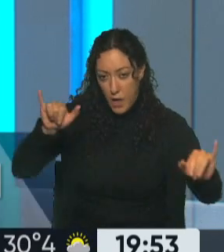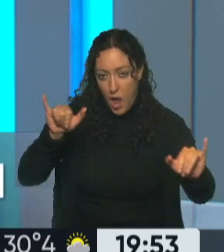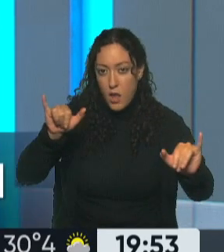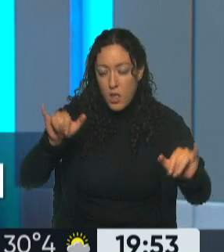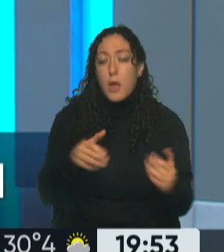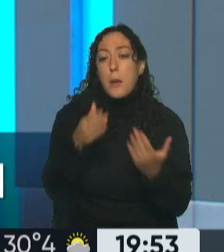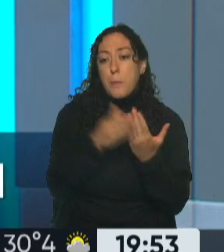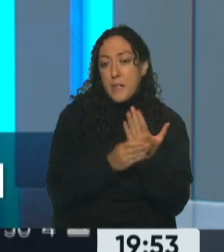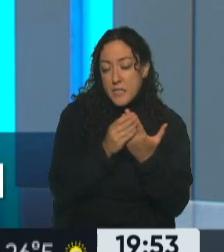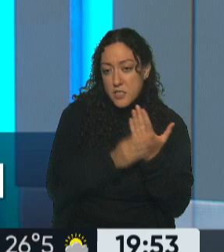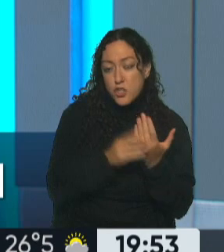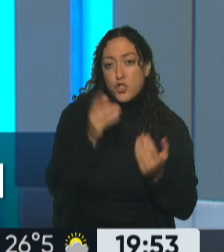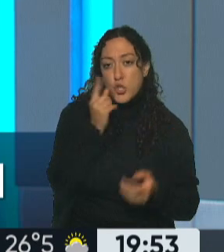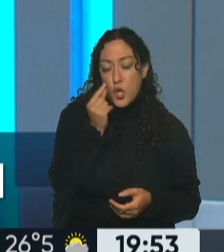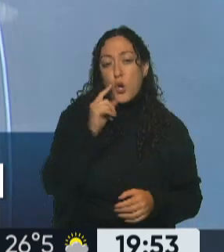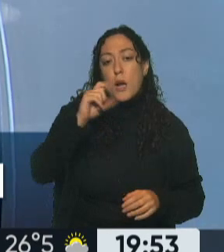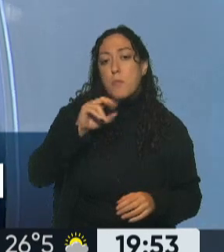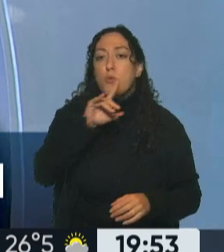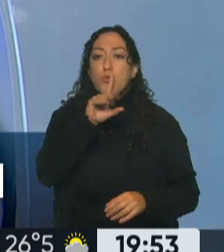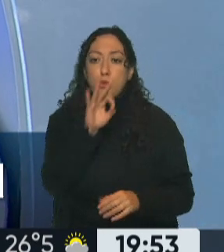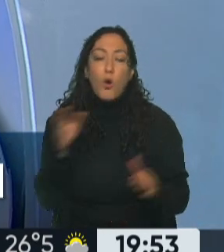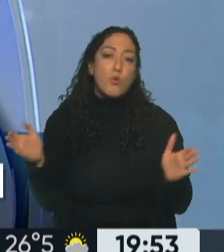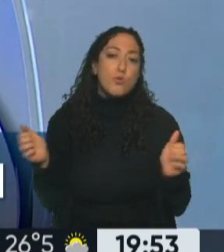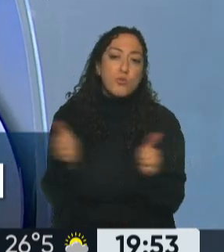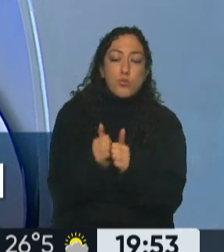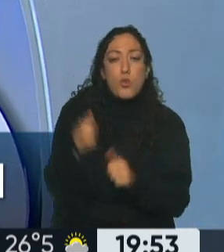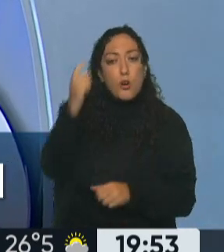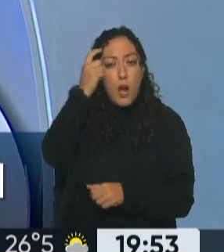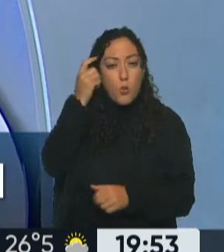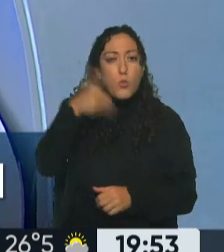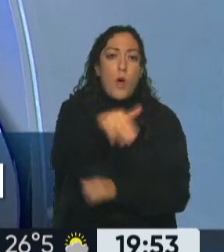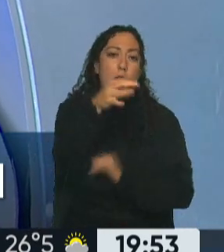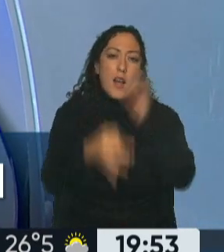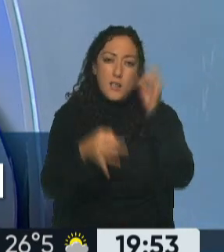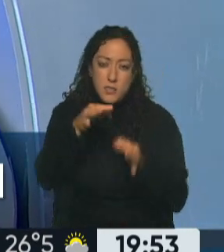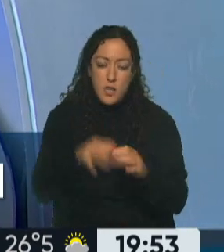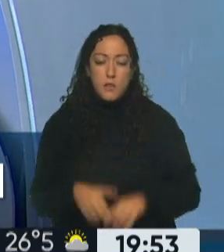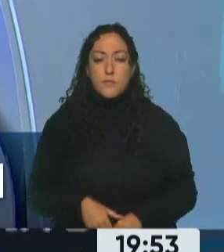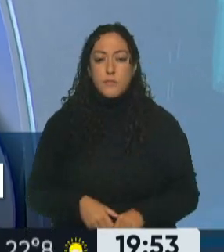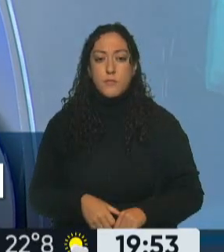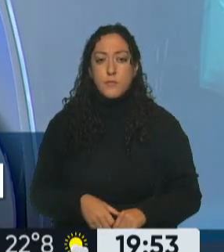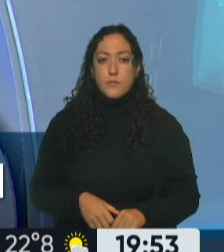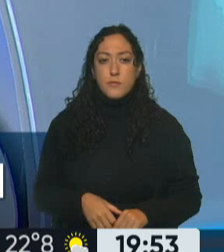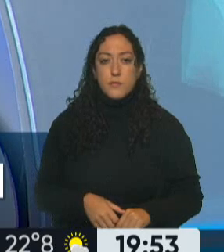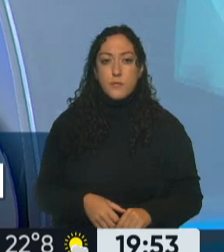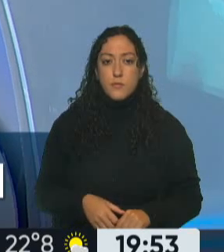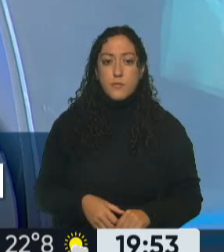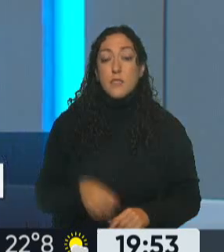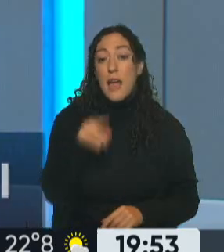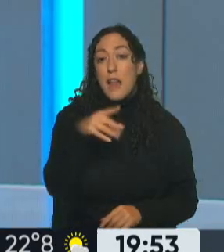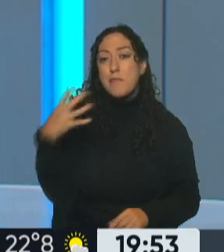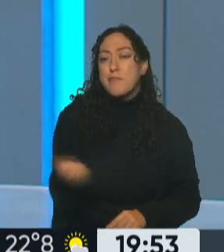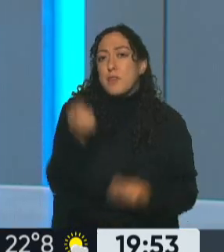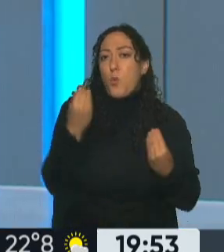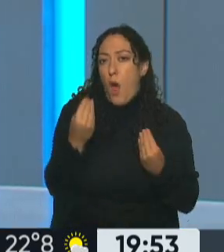ministro Luis Caputo. Estamos para analizarlo con Raúl de la Torre. Bueno, ¿qué se puede destacar de este nuevo acuerdo? La extensión, en realidad, logró que no se caiga